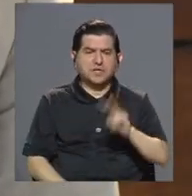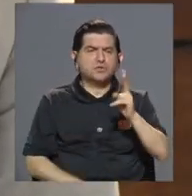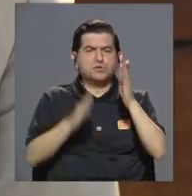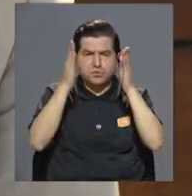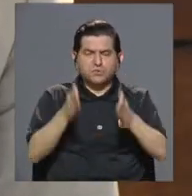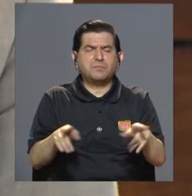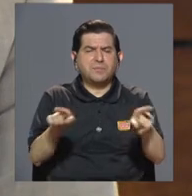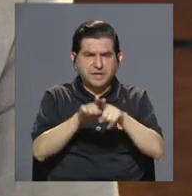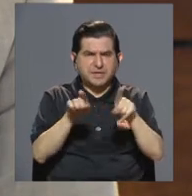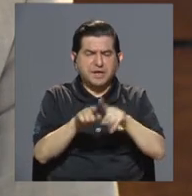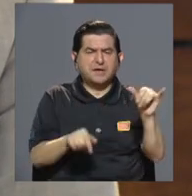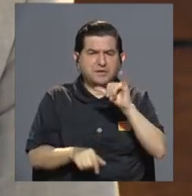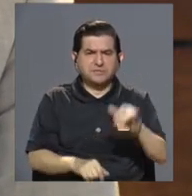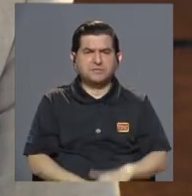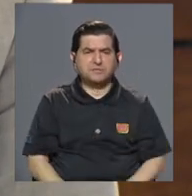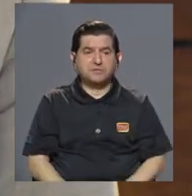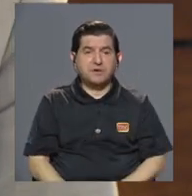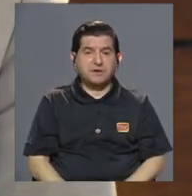más.